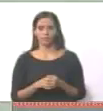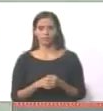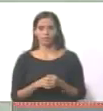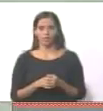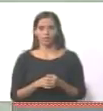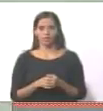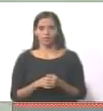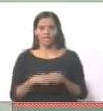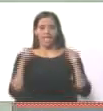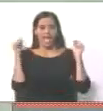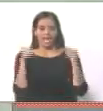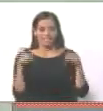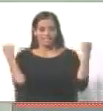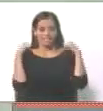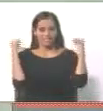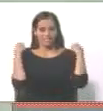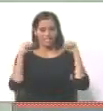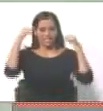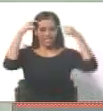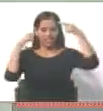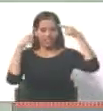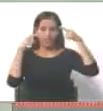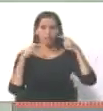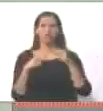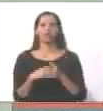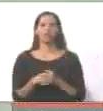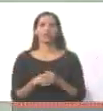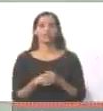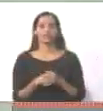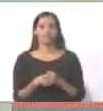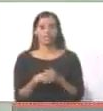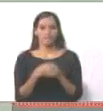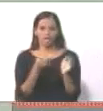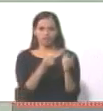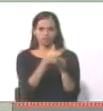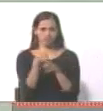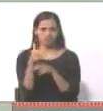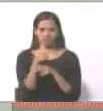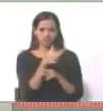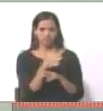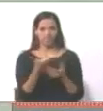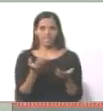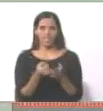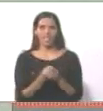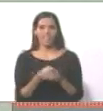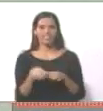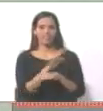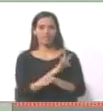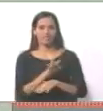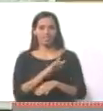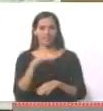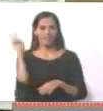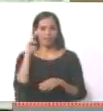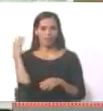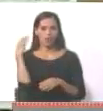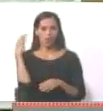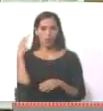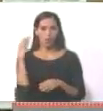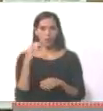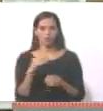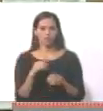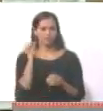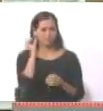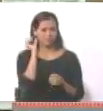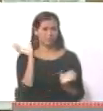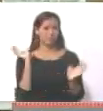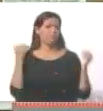Así entrena el chavismo a civiles en el manejo de armas en la frontera entre Venezuela y Colombia. Lo escribe una tal Sebastiana Barrae.